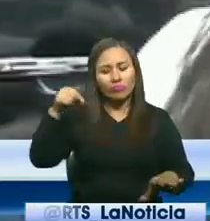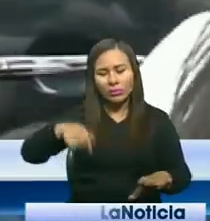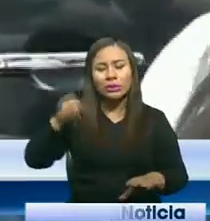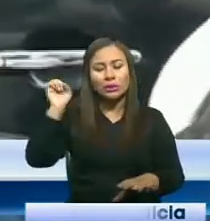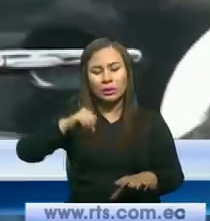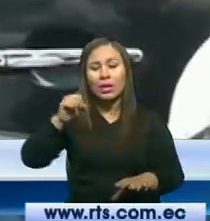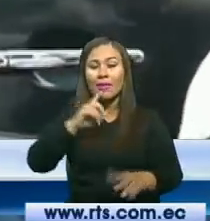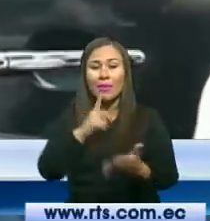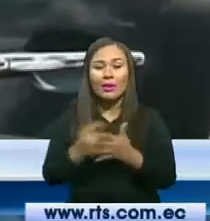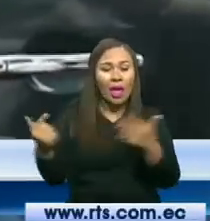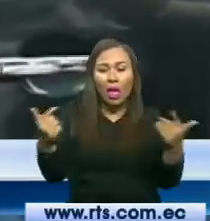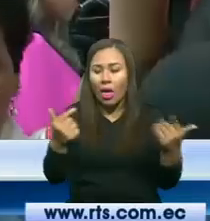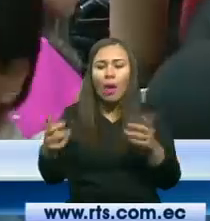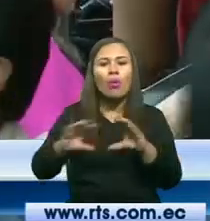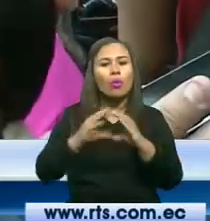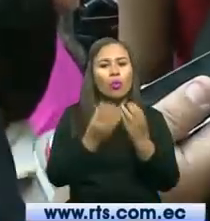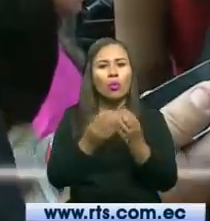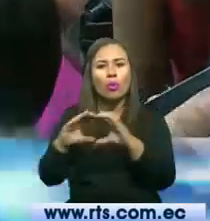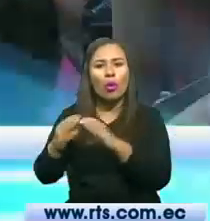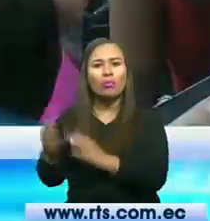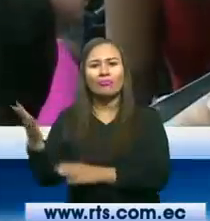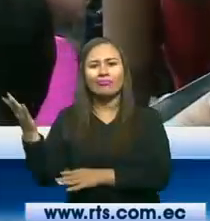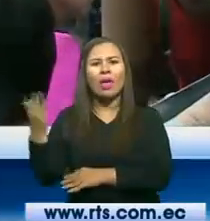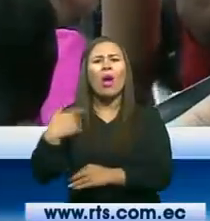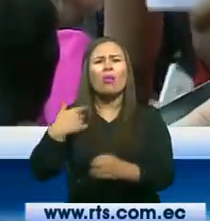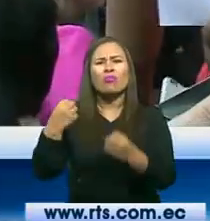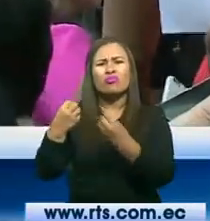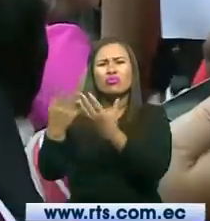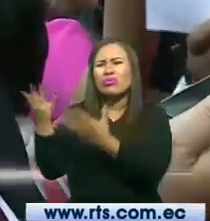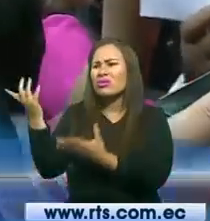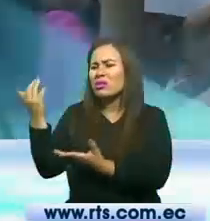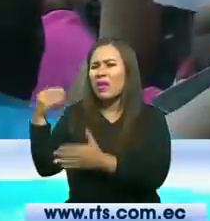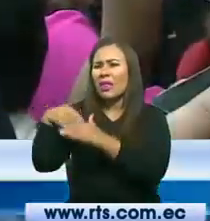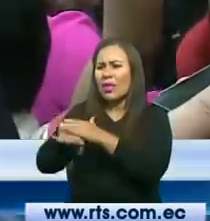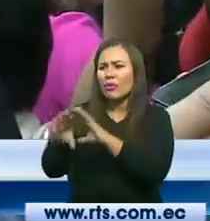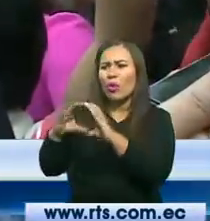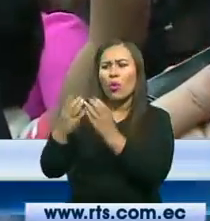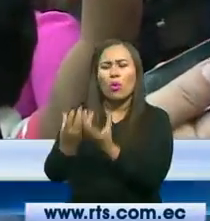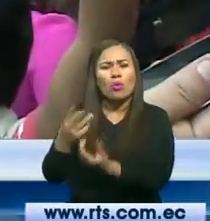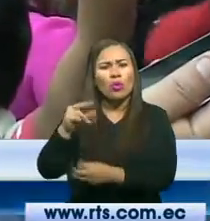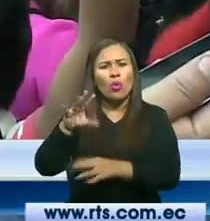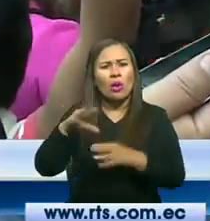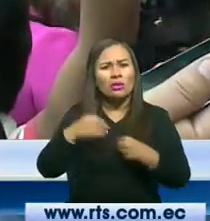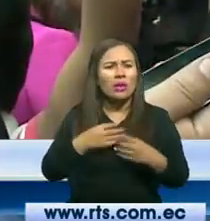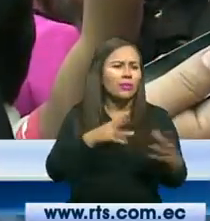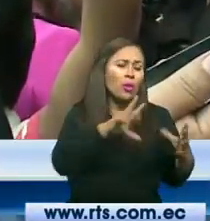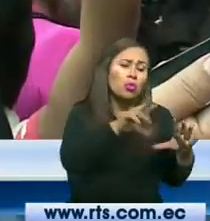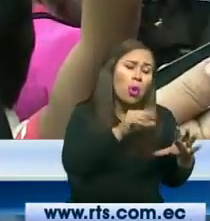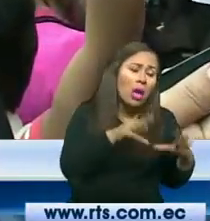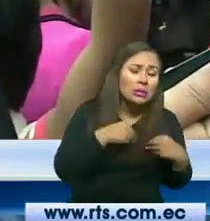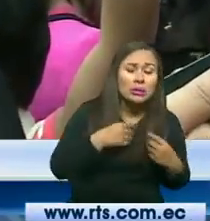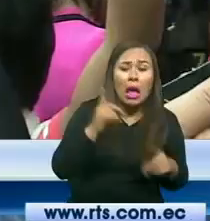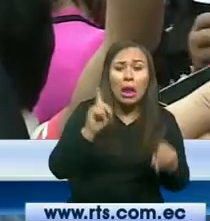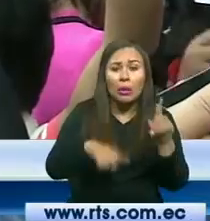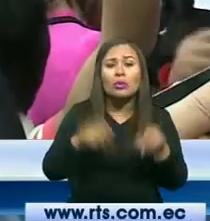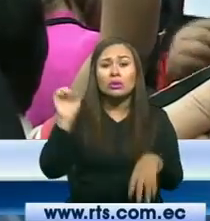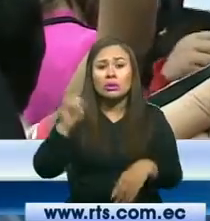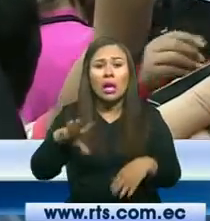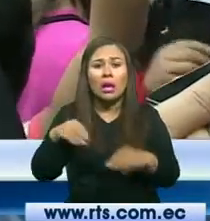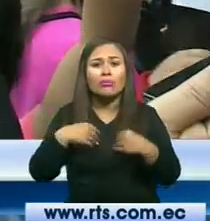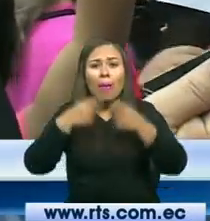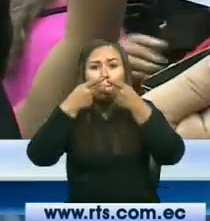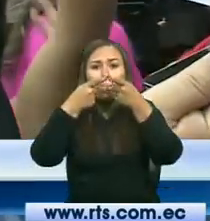será no participar en los próximos días. Esas incomodidades se han expresado al interno del bloque en múltiples ocasiones, y esto es lo que ahorita está haciendo público